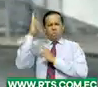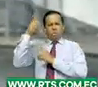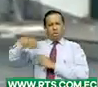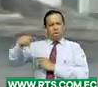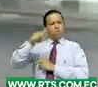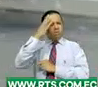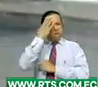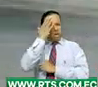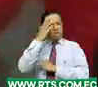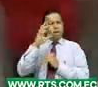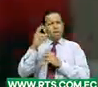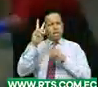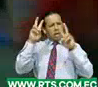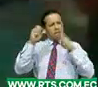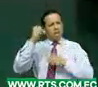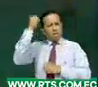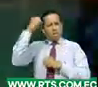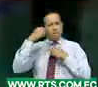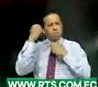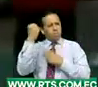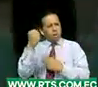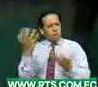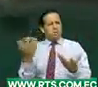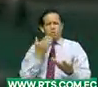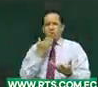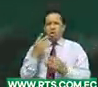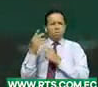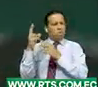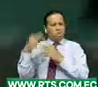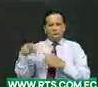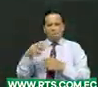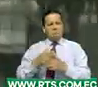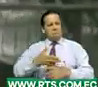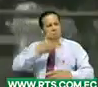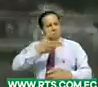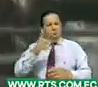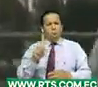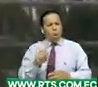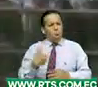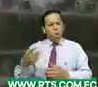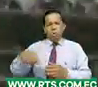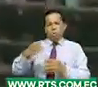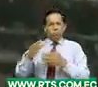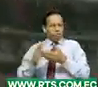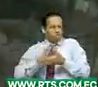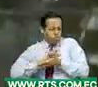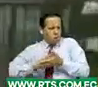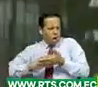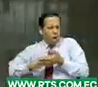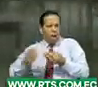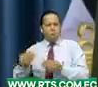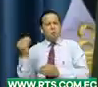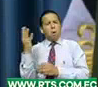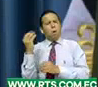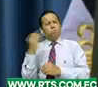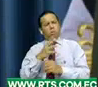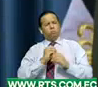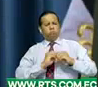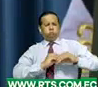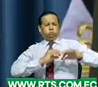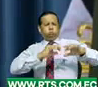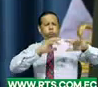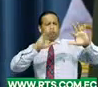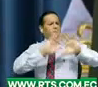los derechos humanos, empleando únicamente materiales antimotines y jamás proyectiles de armamento letal.